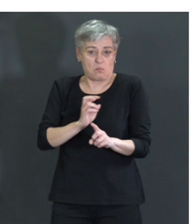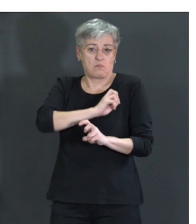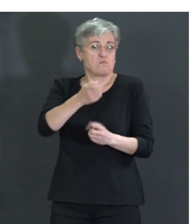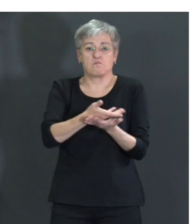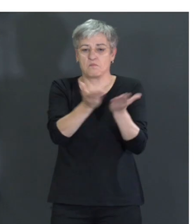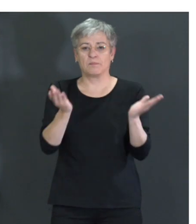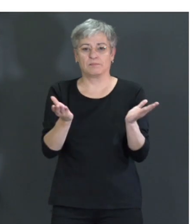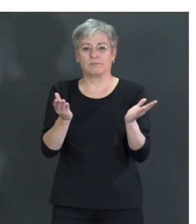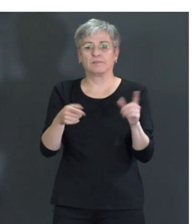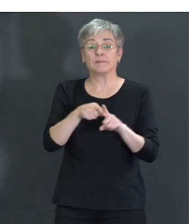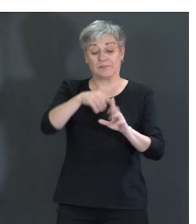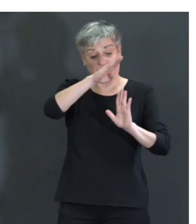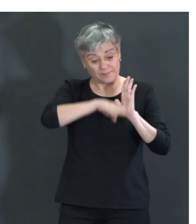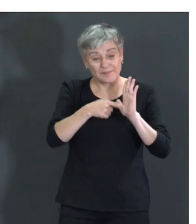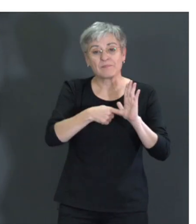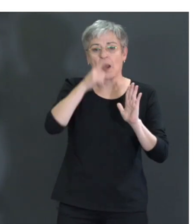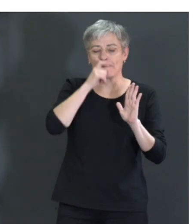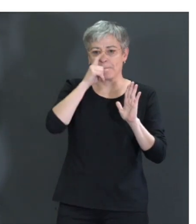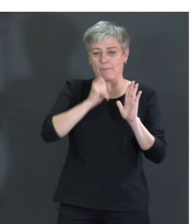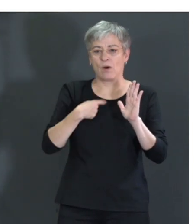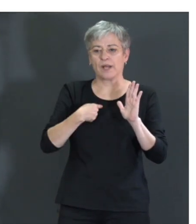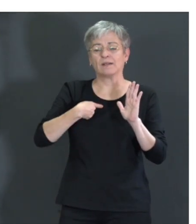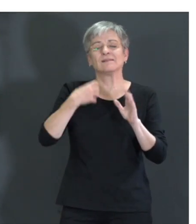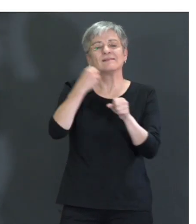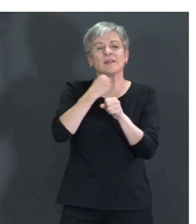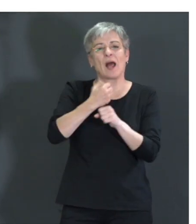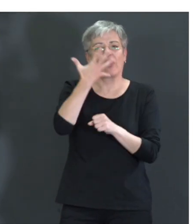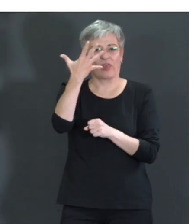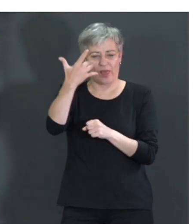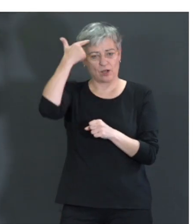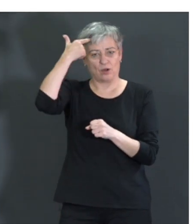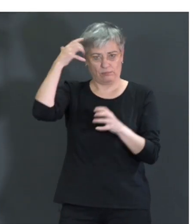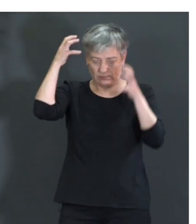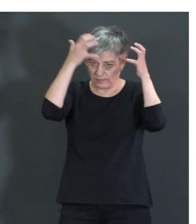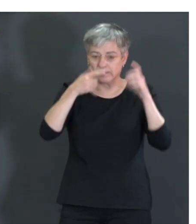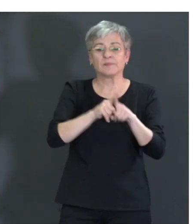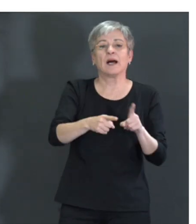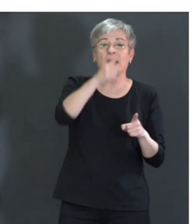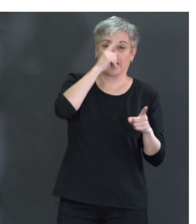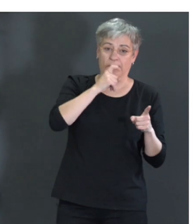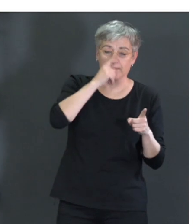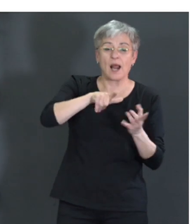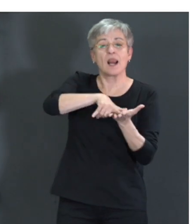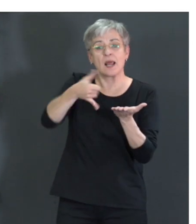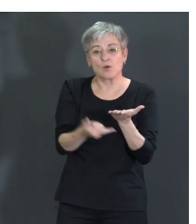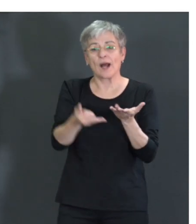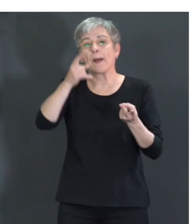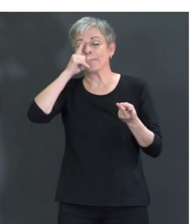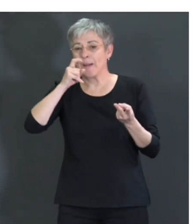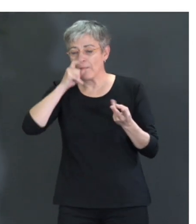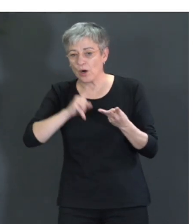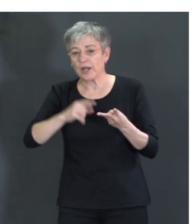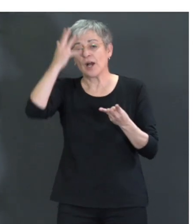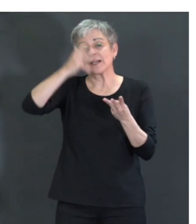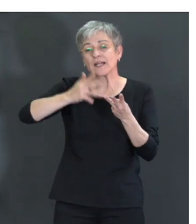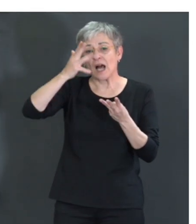Con esta skill, con la skill memoria, se trabajan 5 áreas cognitivas, ¿de acuerdo? Reminiscencia, el lenguaje, memoria, cálculo